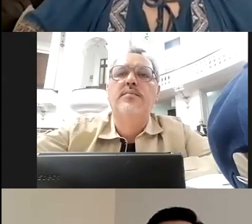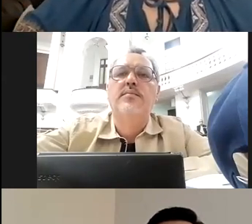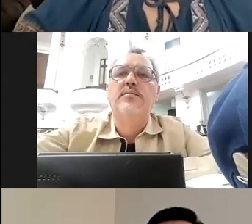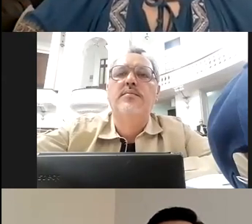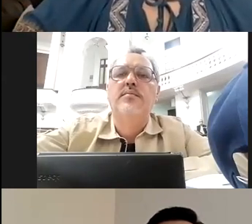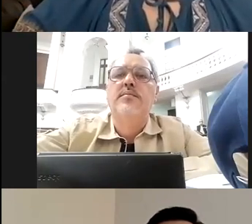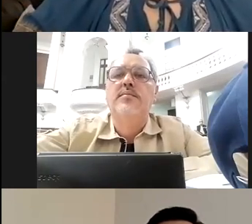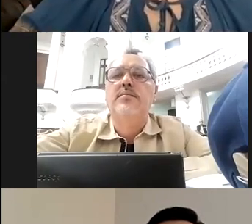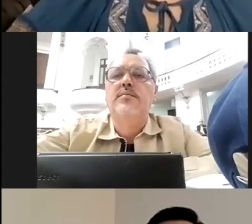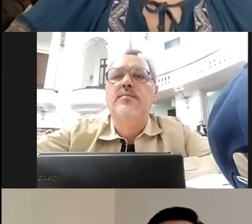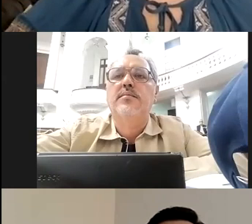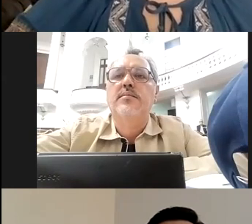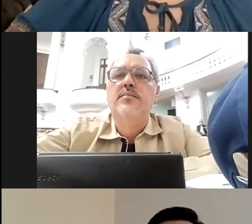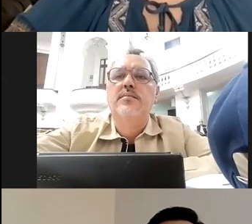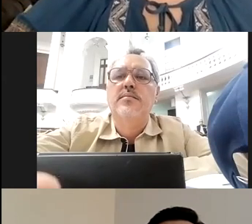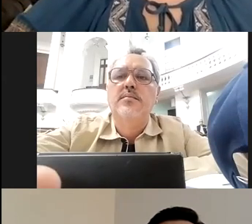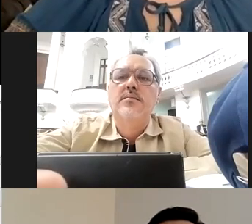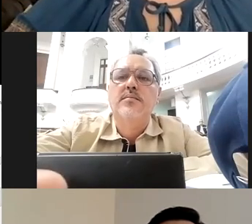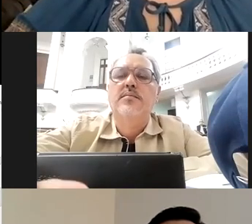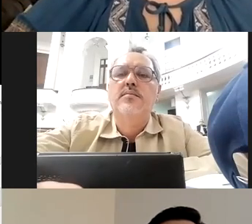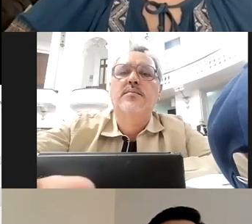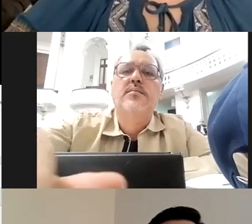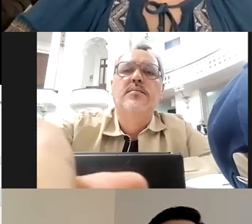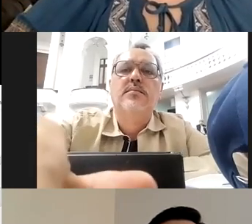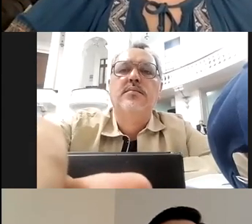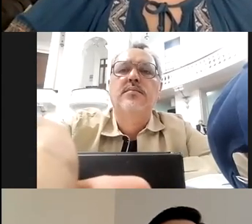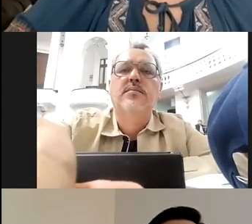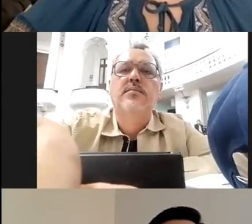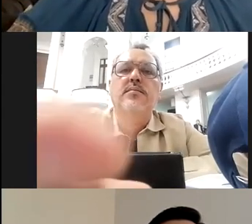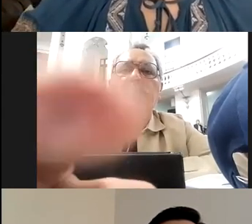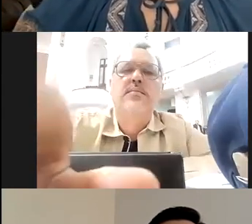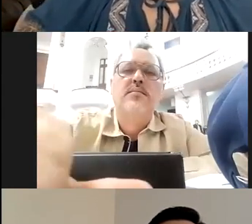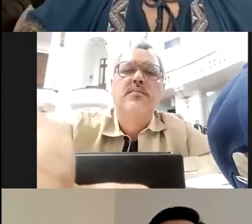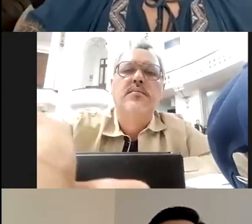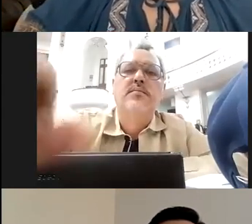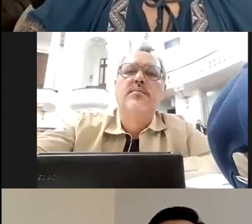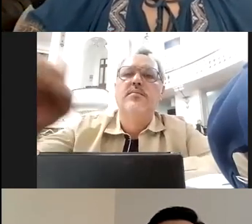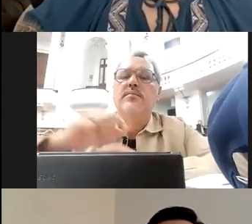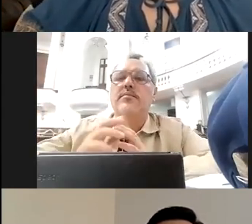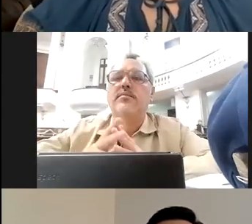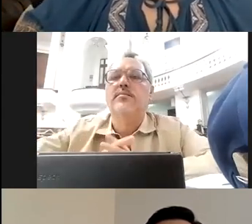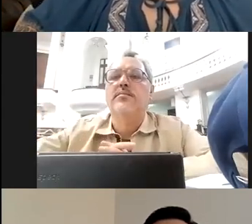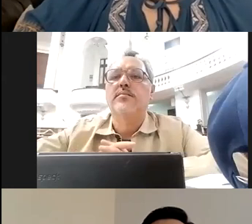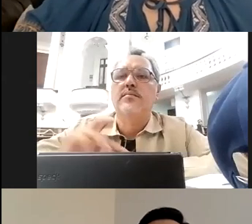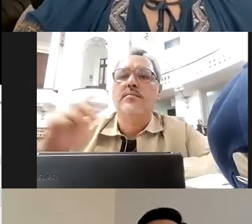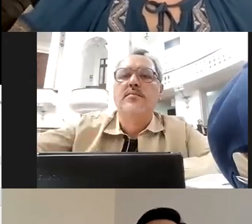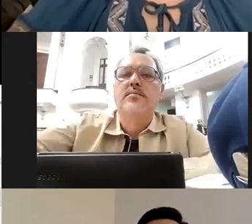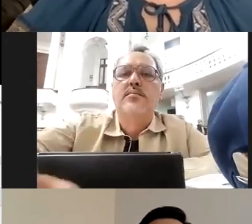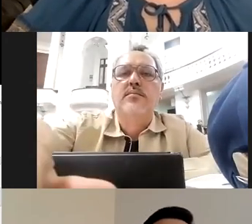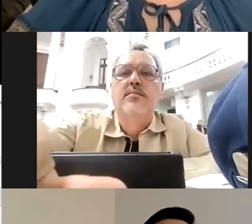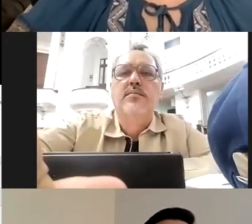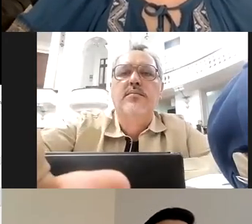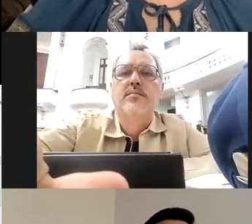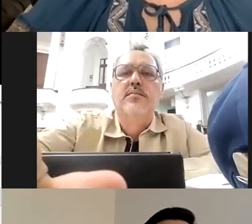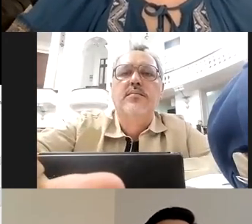Perfecto. ¿Existe algún comentario al respecto? De no ser así, en consecuencia